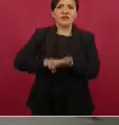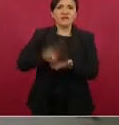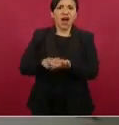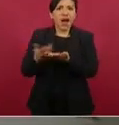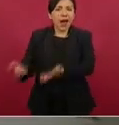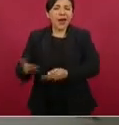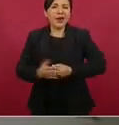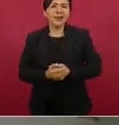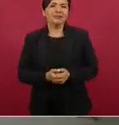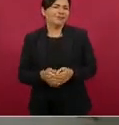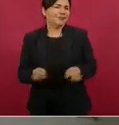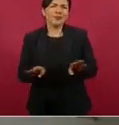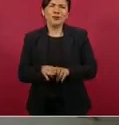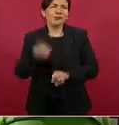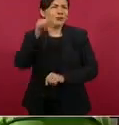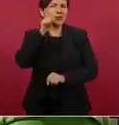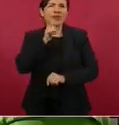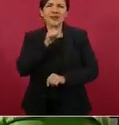como siempre.